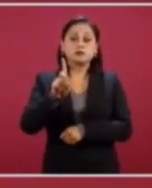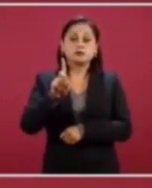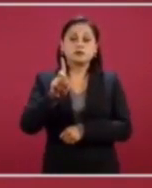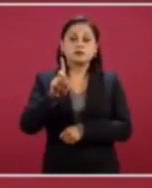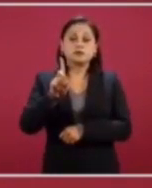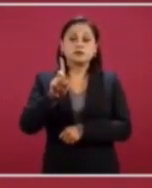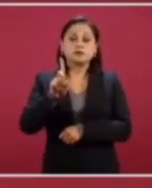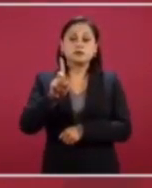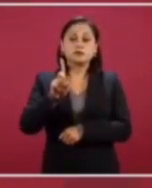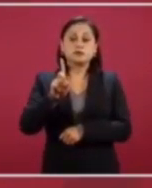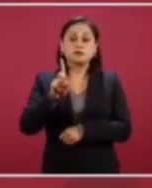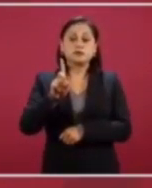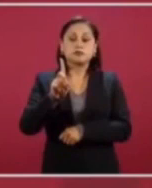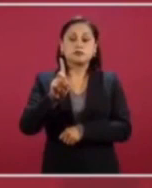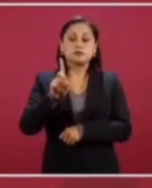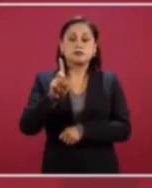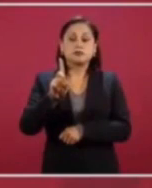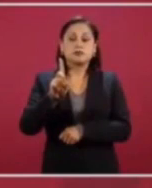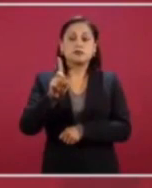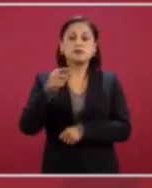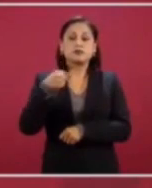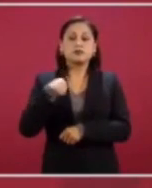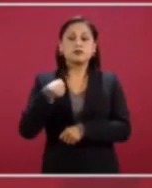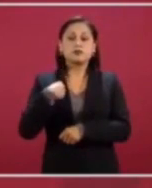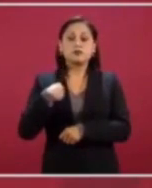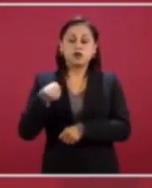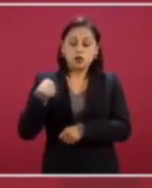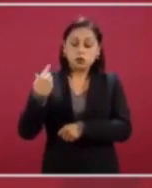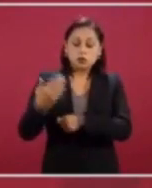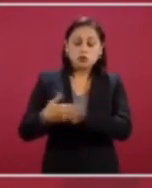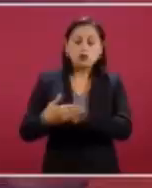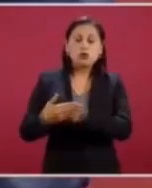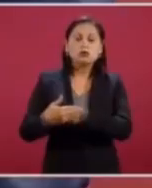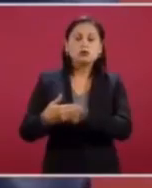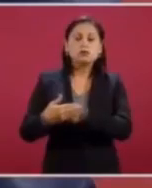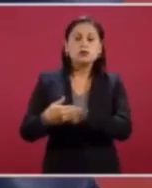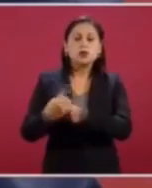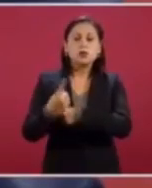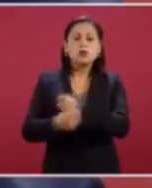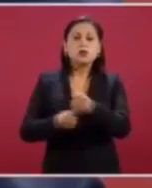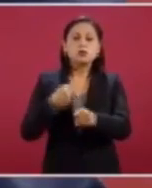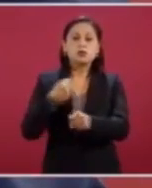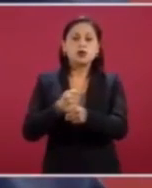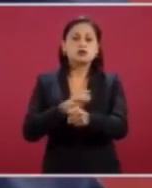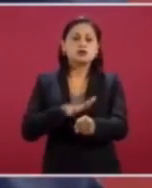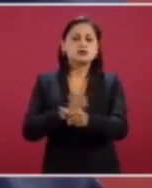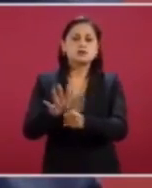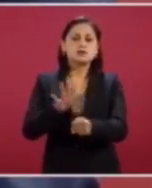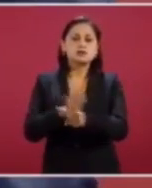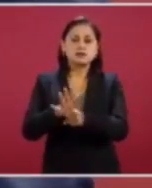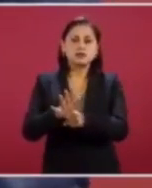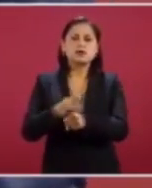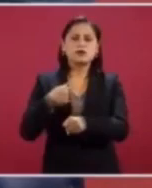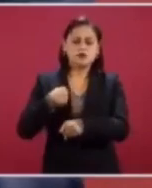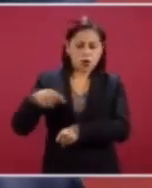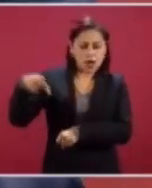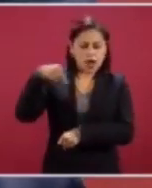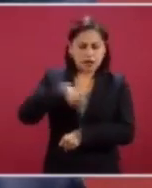voy a necesitar un año más, ya lo dije aquí también, un año